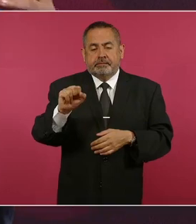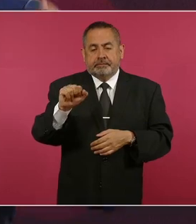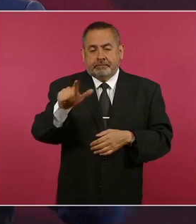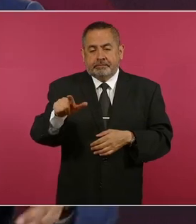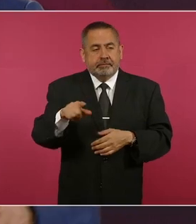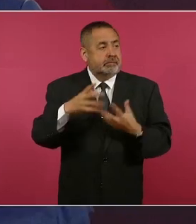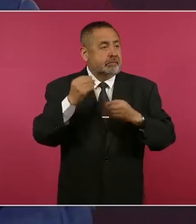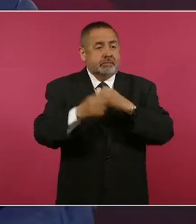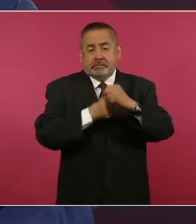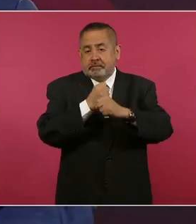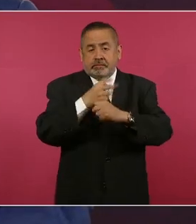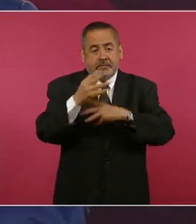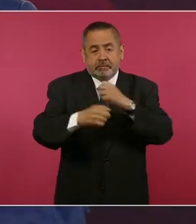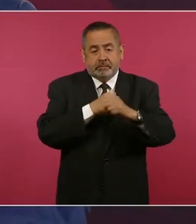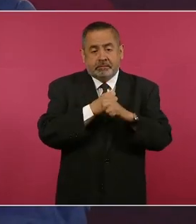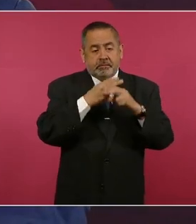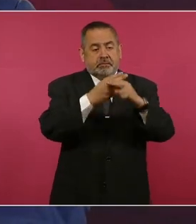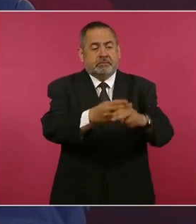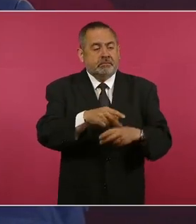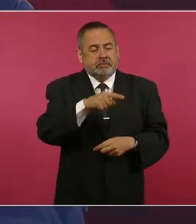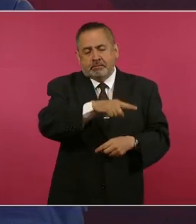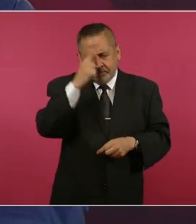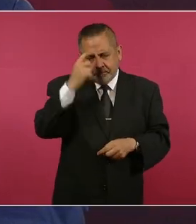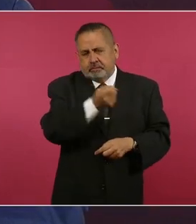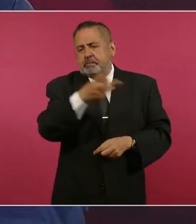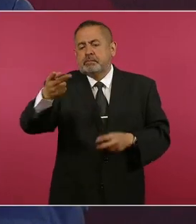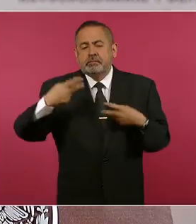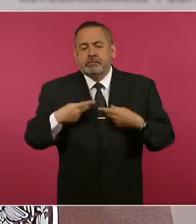mantuvieron, por ejemplo, a caricaturistas